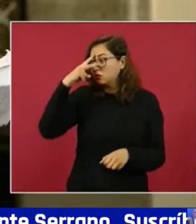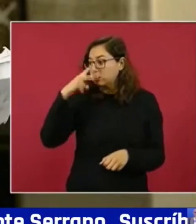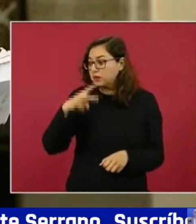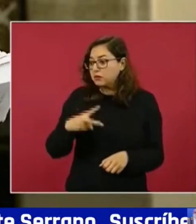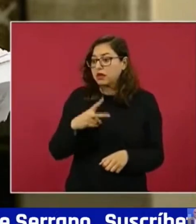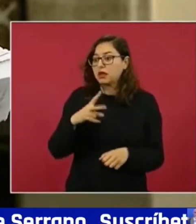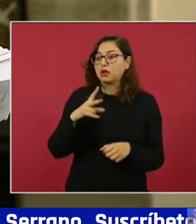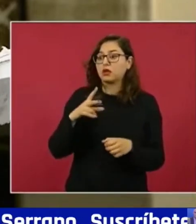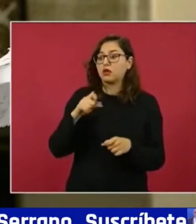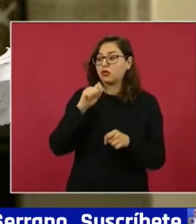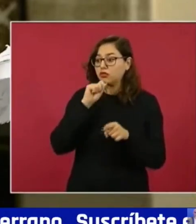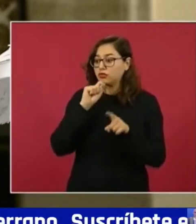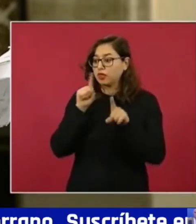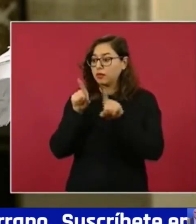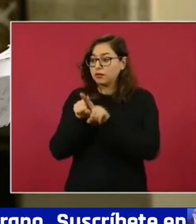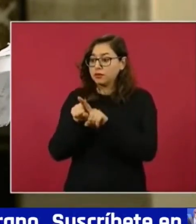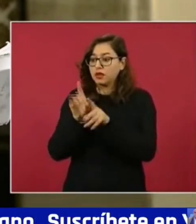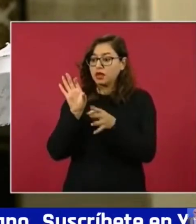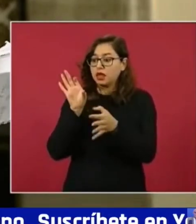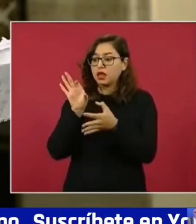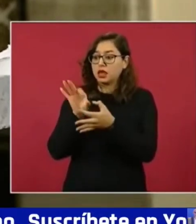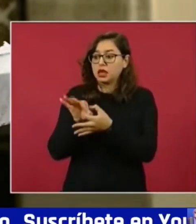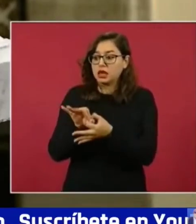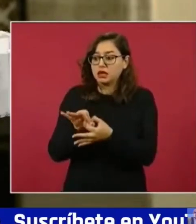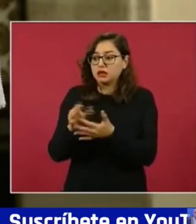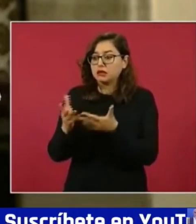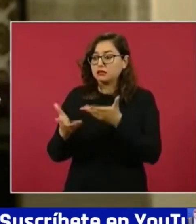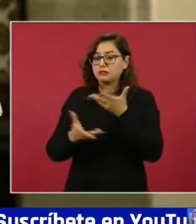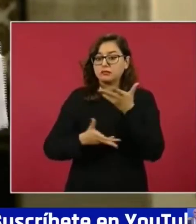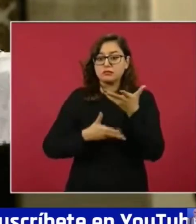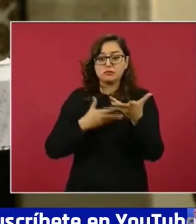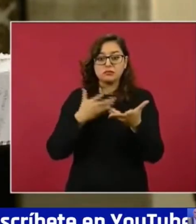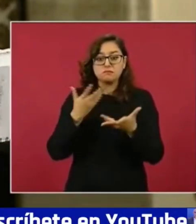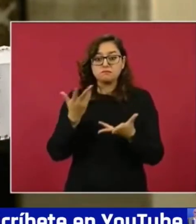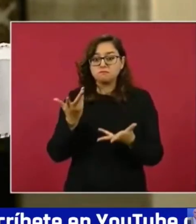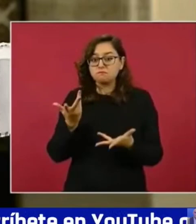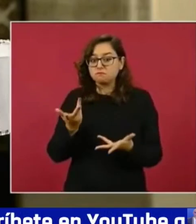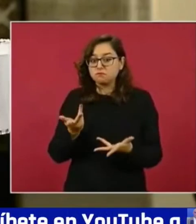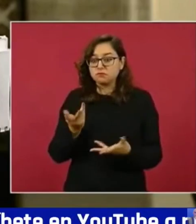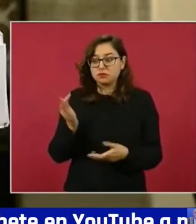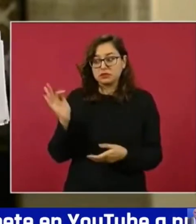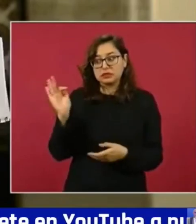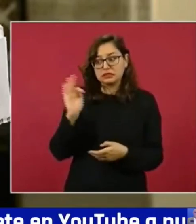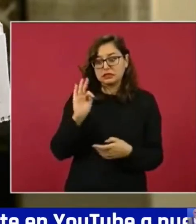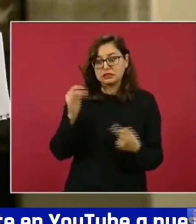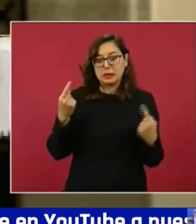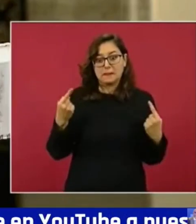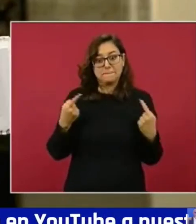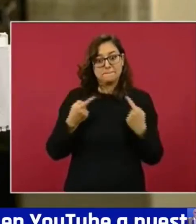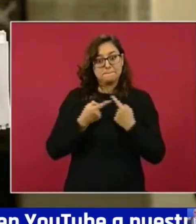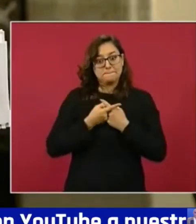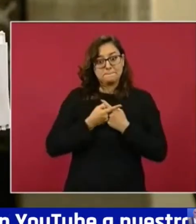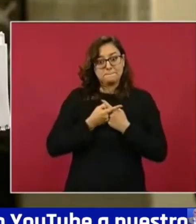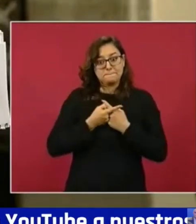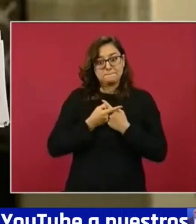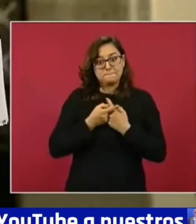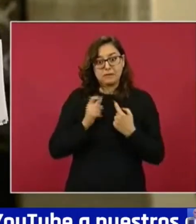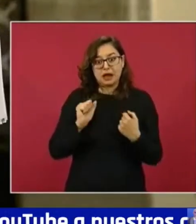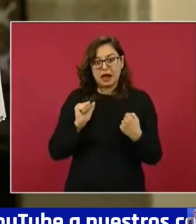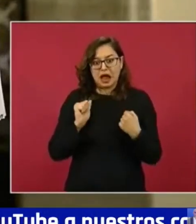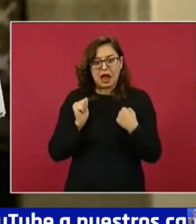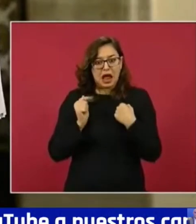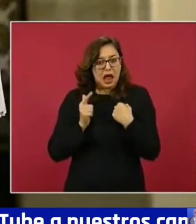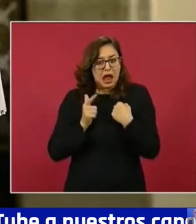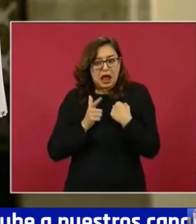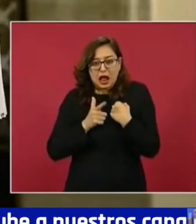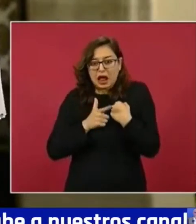y operar un banco? No está haciendo un conflicto de intereses,